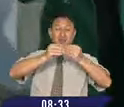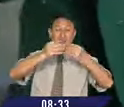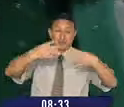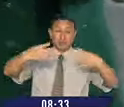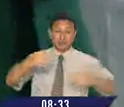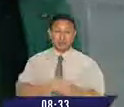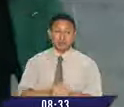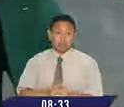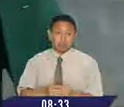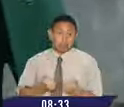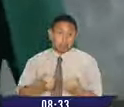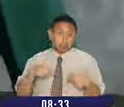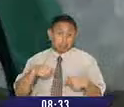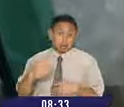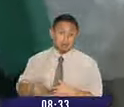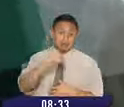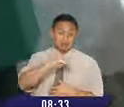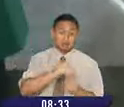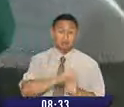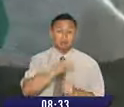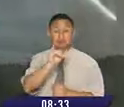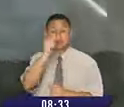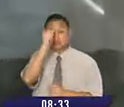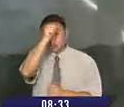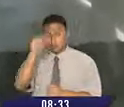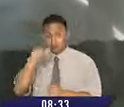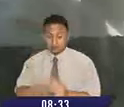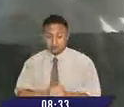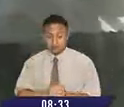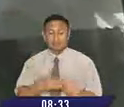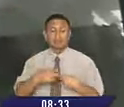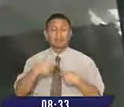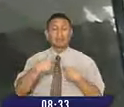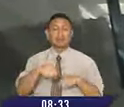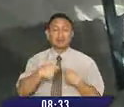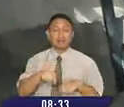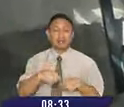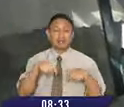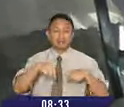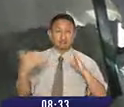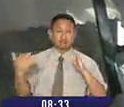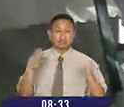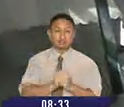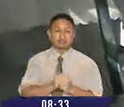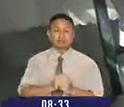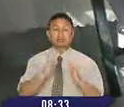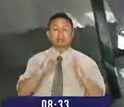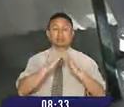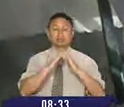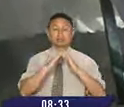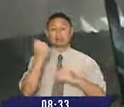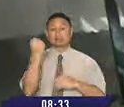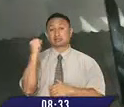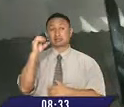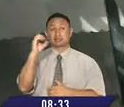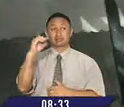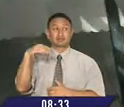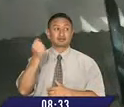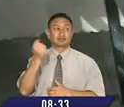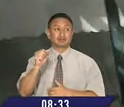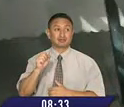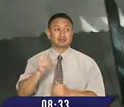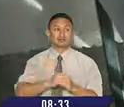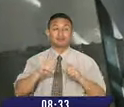buena opción para que vengan este fin de semana. Son los talleres itinerantes que Casa Somos está llevando a diferentes puntos de la capital.